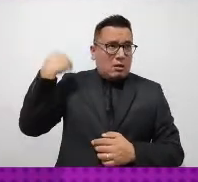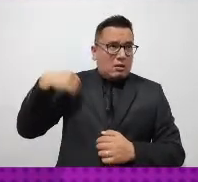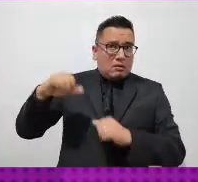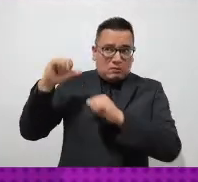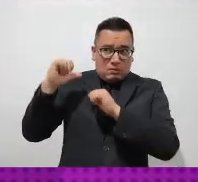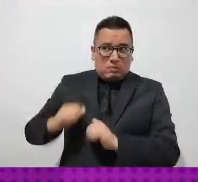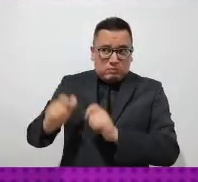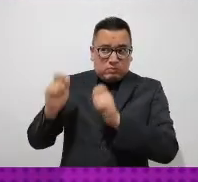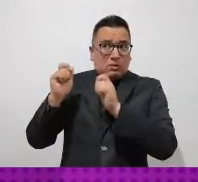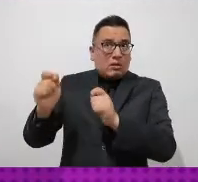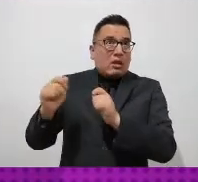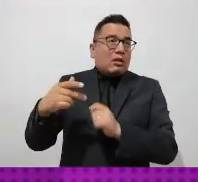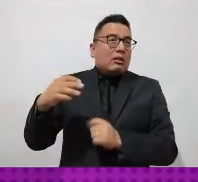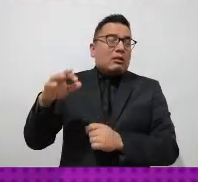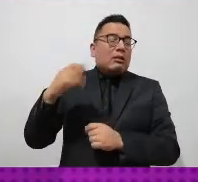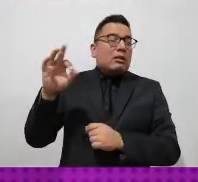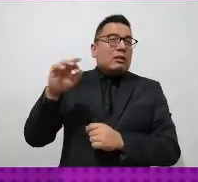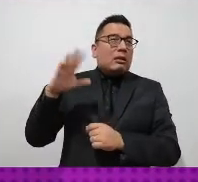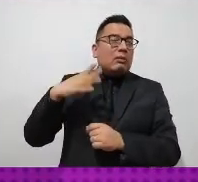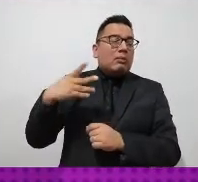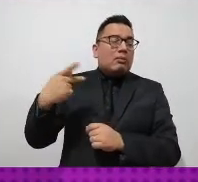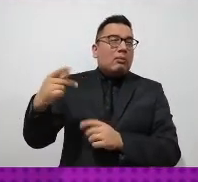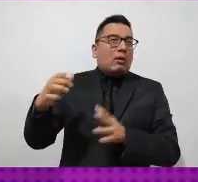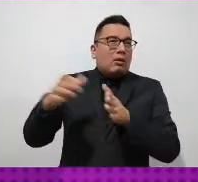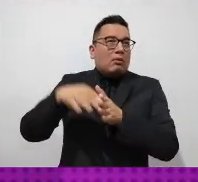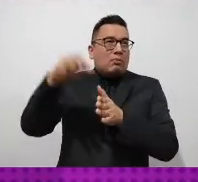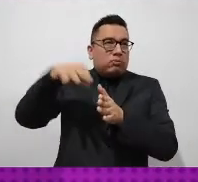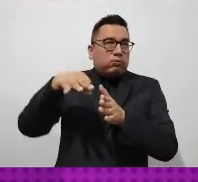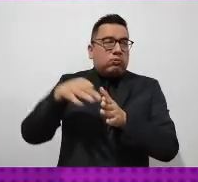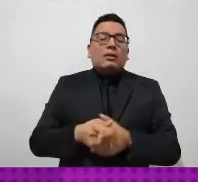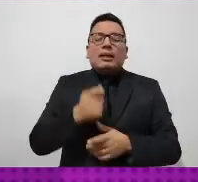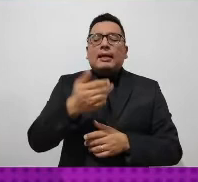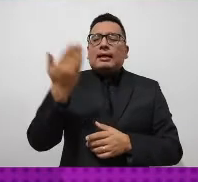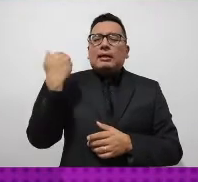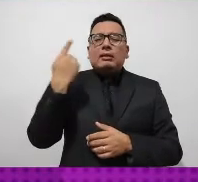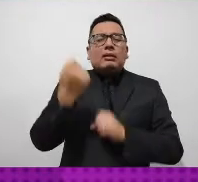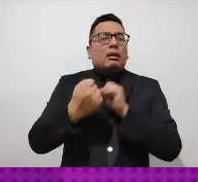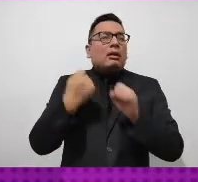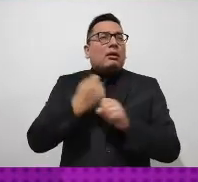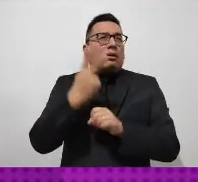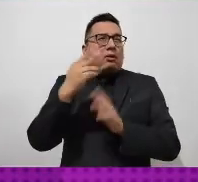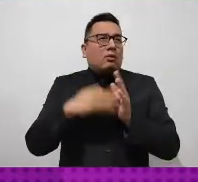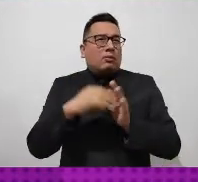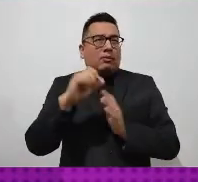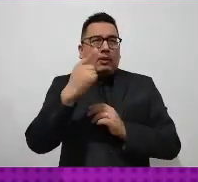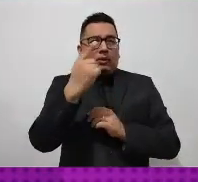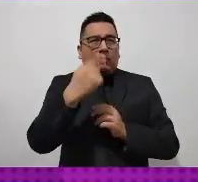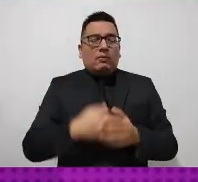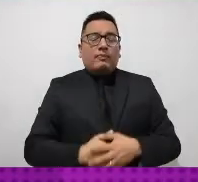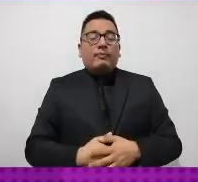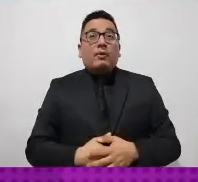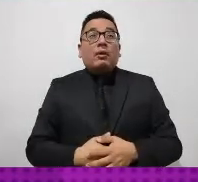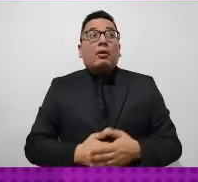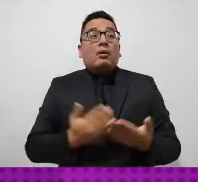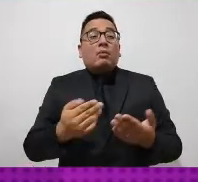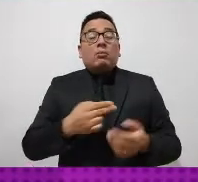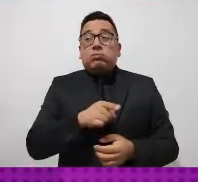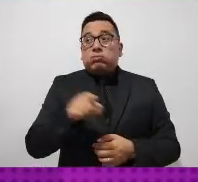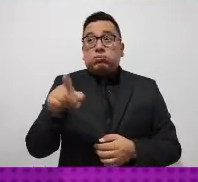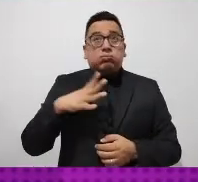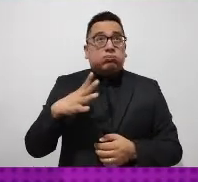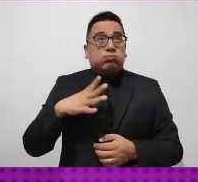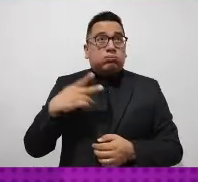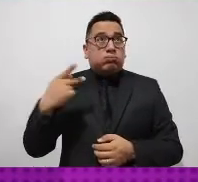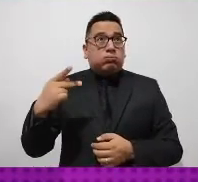resultaron electas de un proceso electoral, específicamente del proceso electoral del año 2021 y que actualmente se